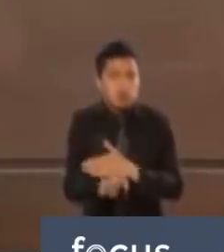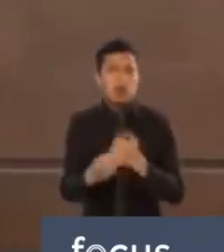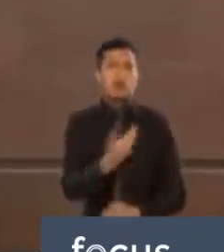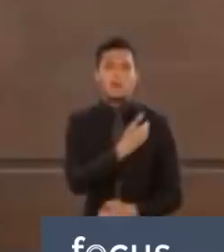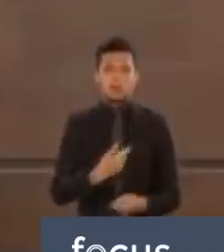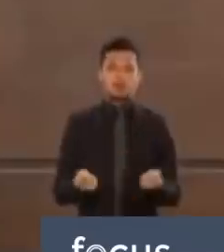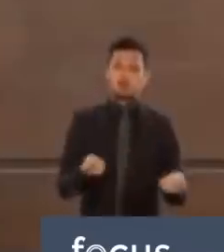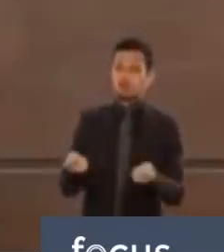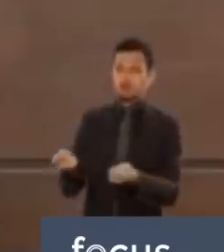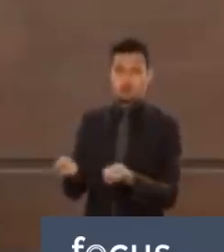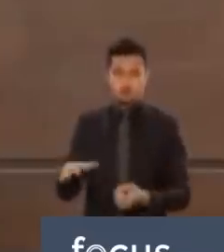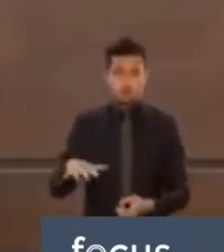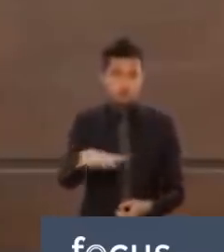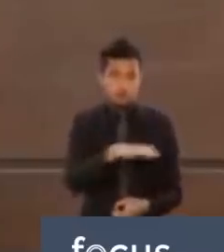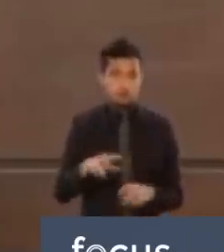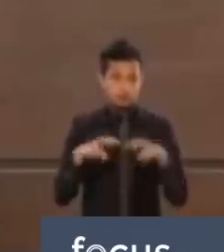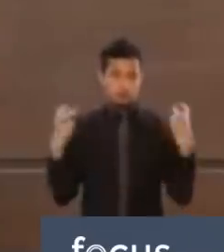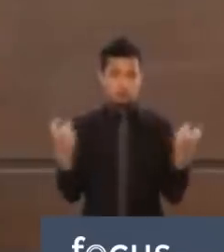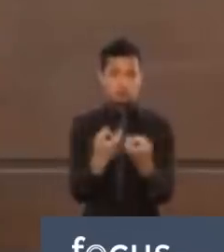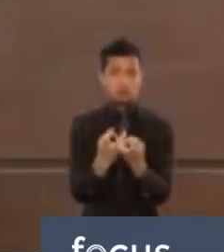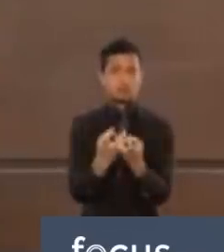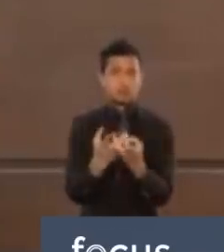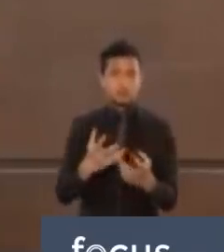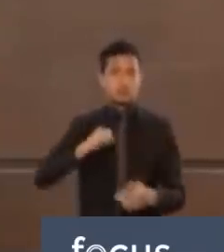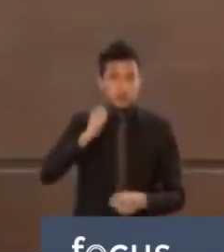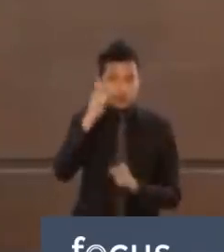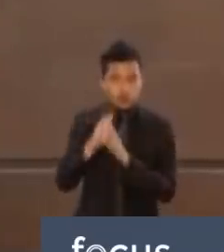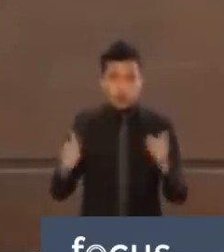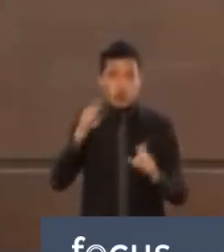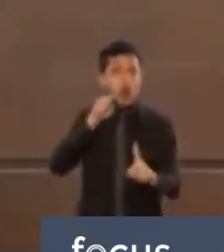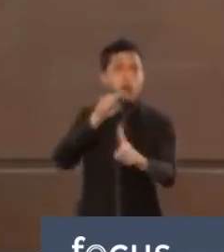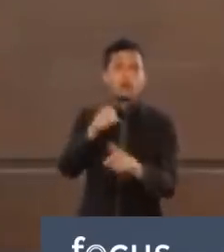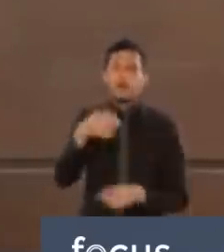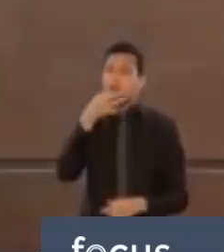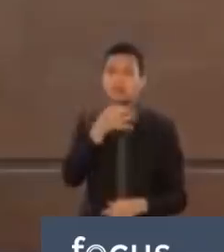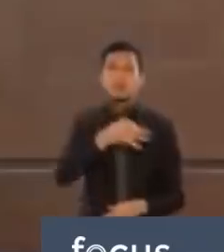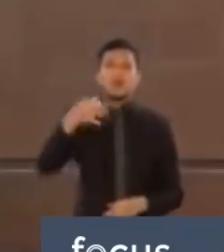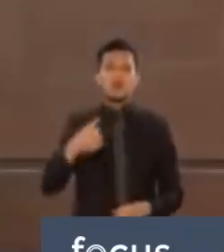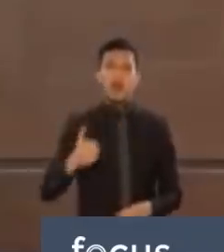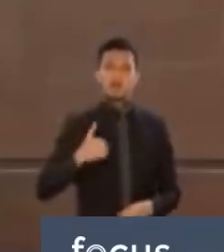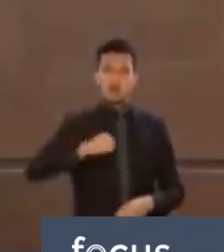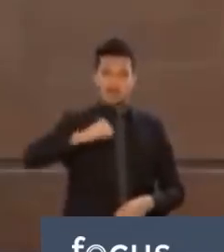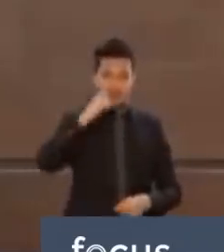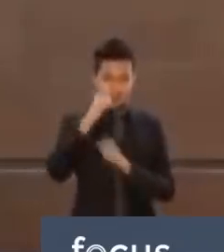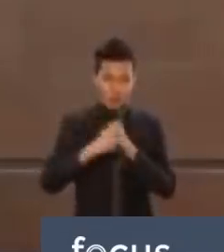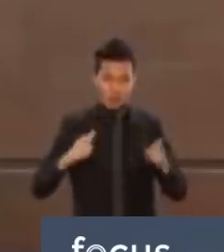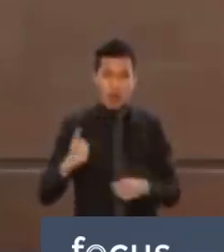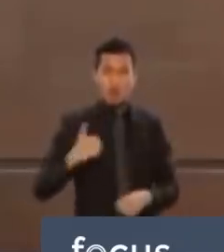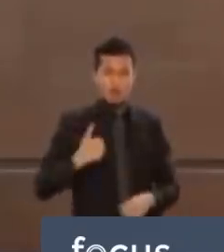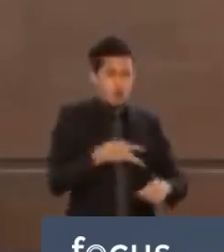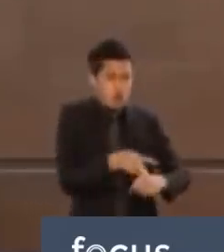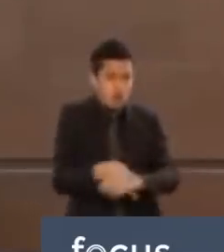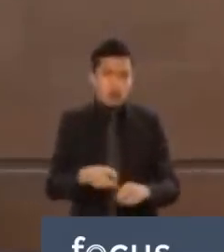presidirla, usarla para lo que debe ser, para recibir las diferentes denuncias de abusos de derechos humanos, de violaciones a